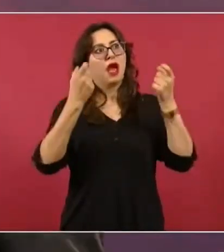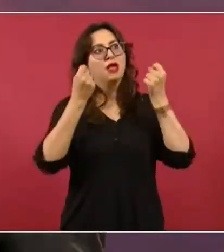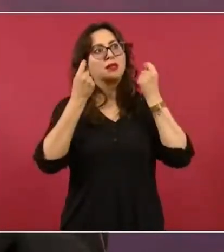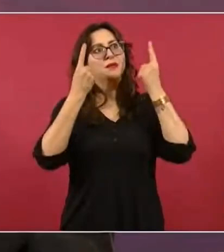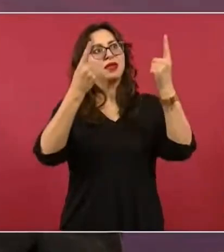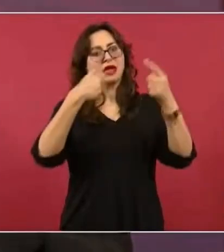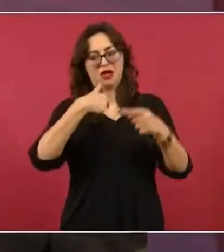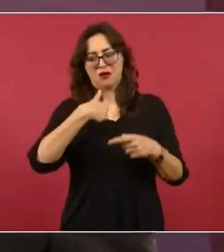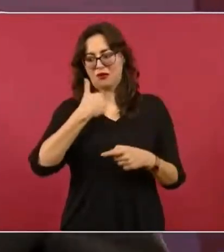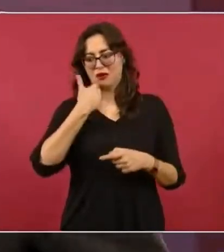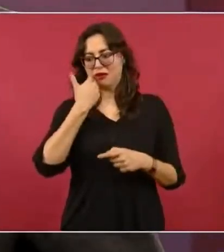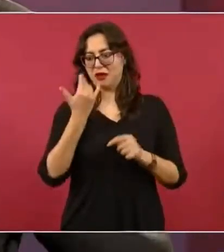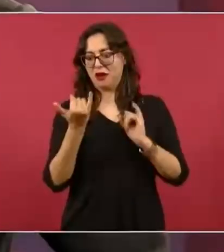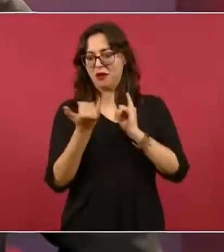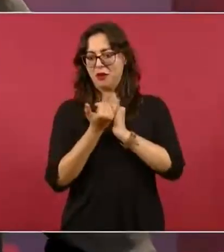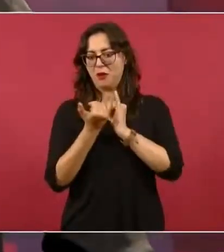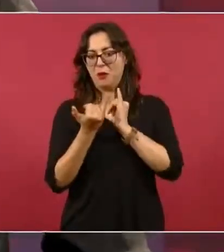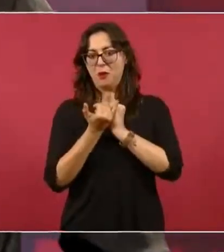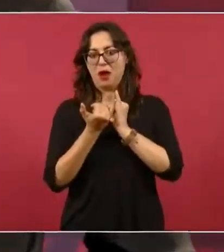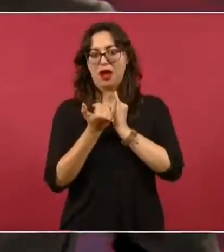Entonces, la labor nuestra tiene que ser